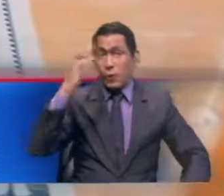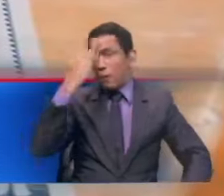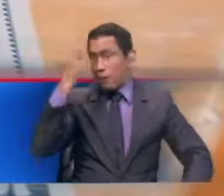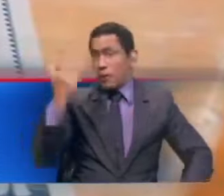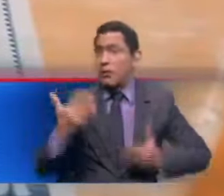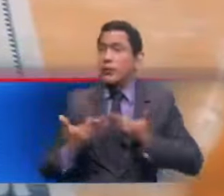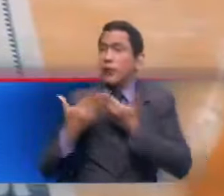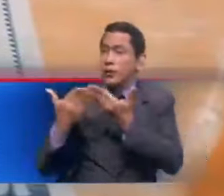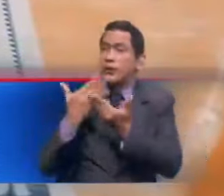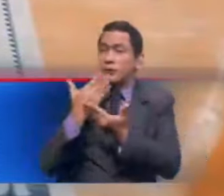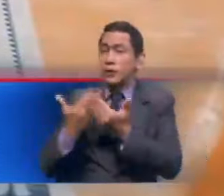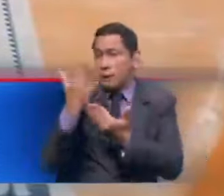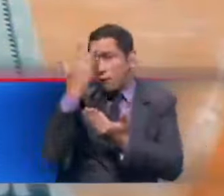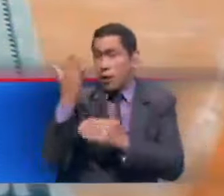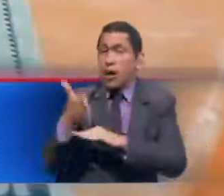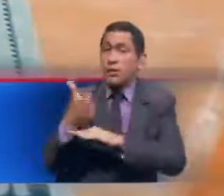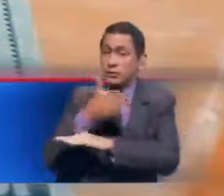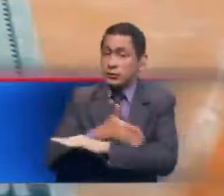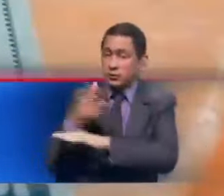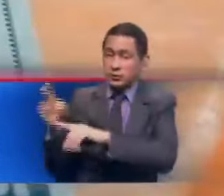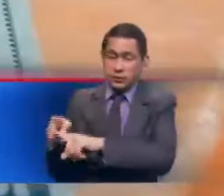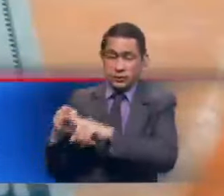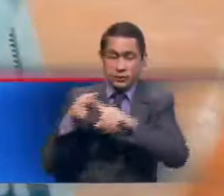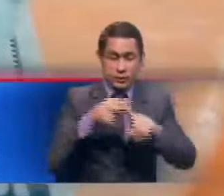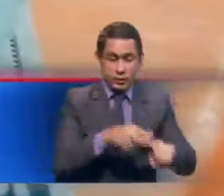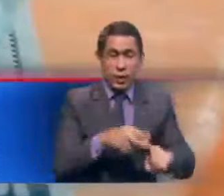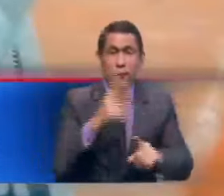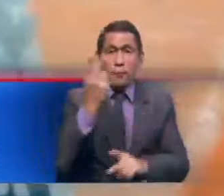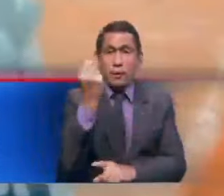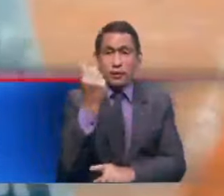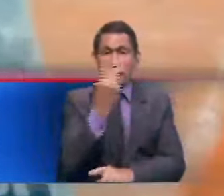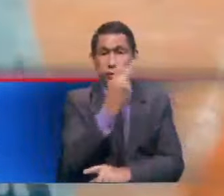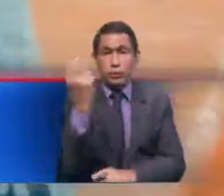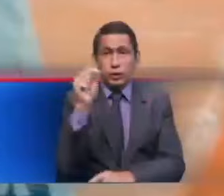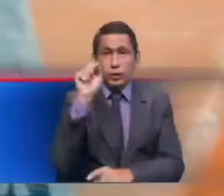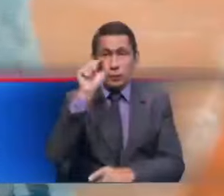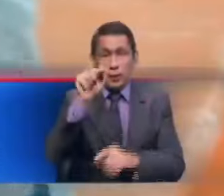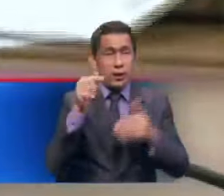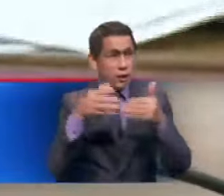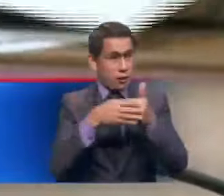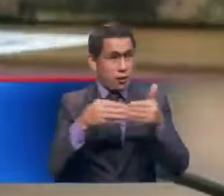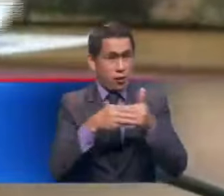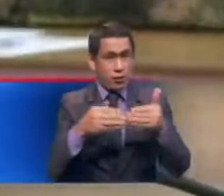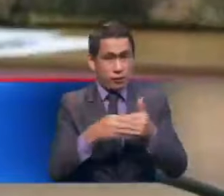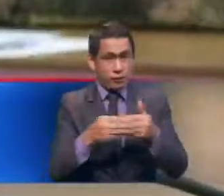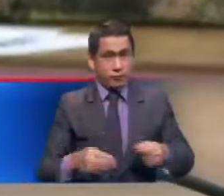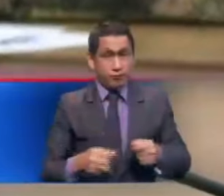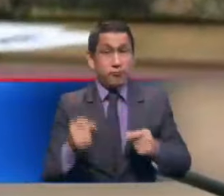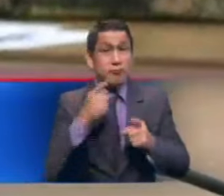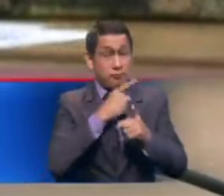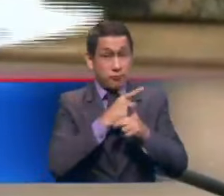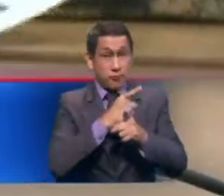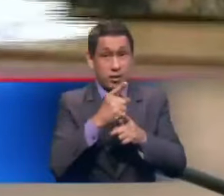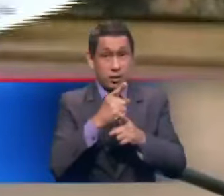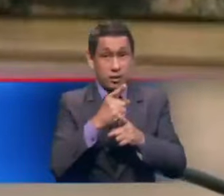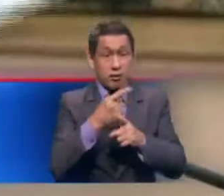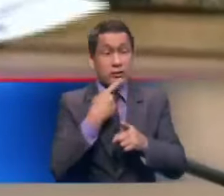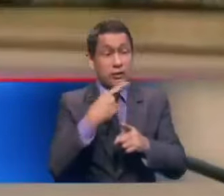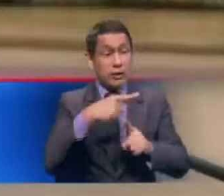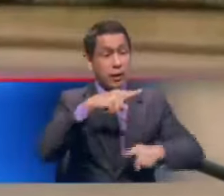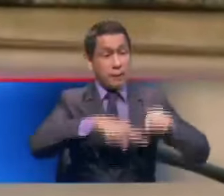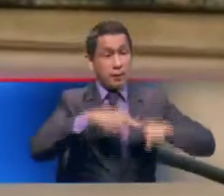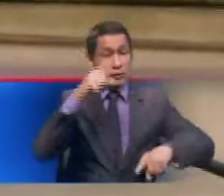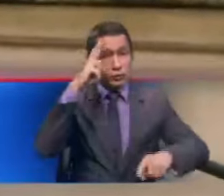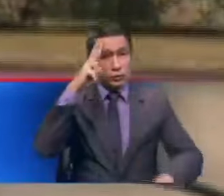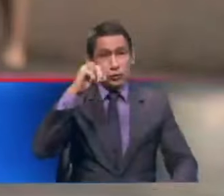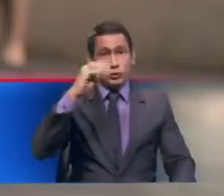$200,000 que aparentemente le habrían entregado por las facilidades otorgadas en el centro de rehabilitación. Esto, según lo dicho por el amigo de Norero,